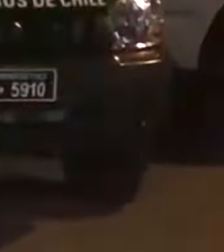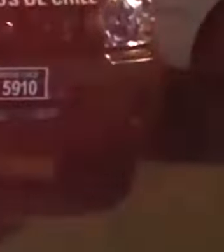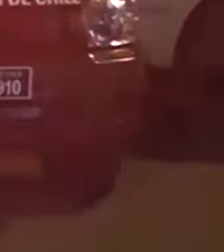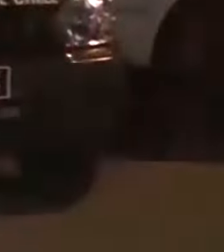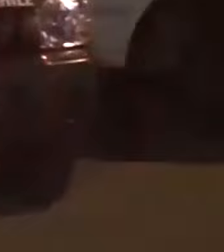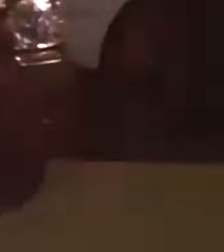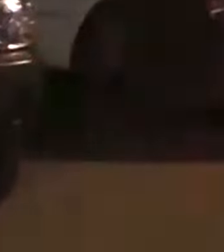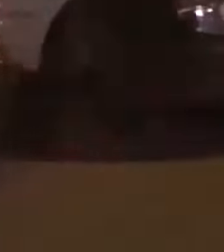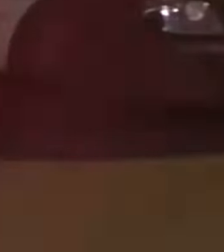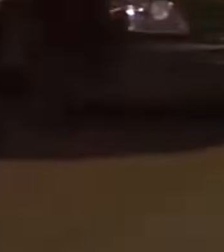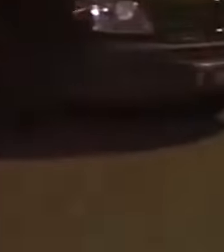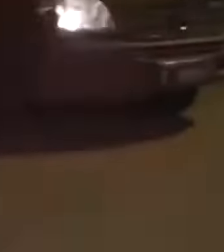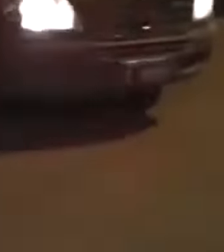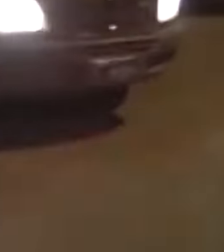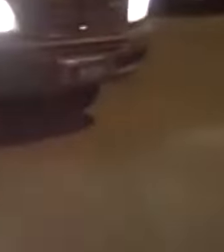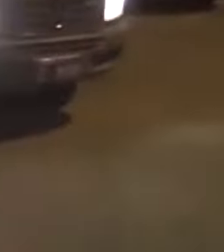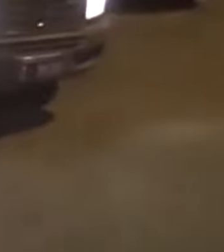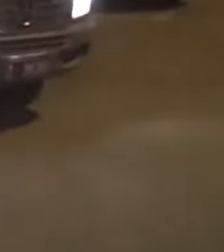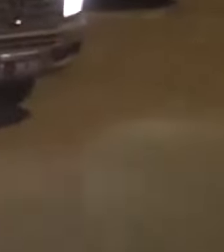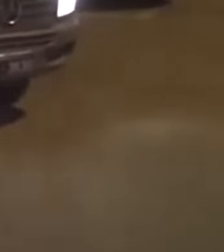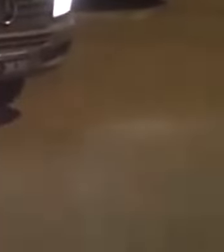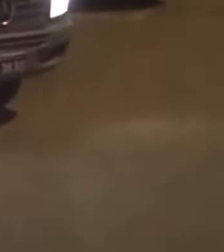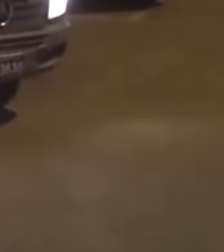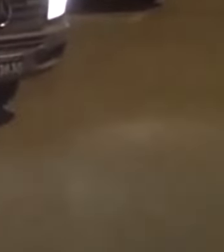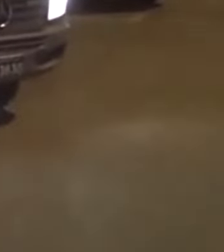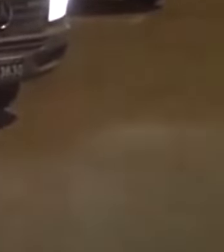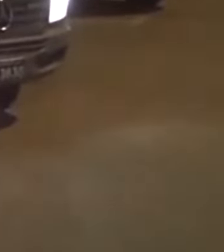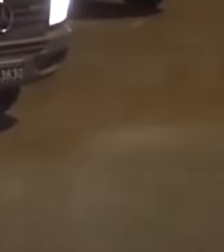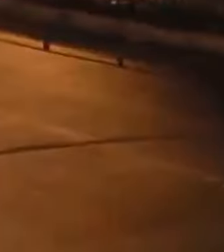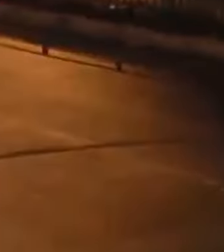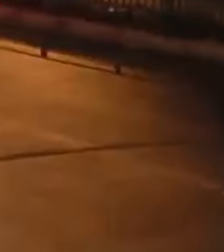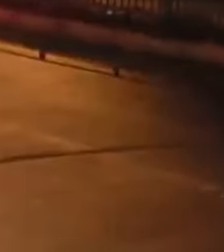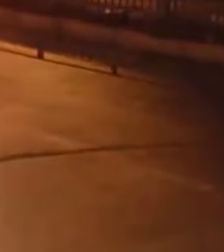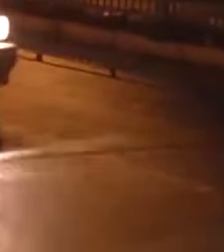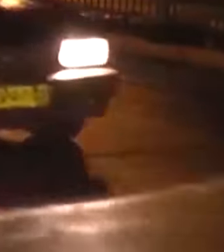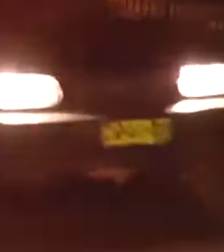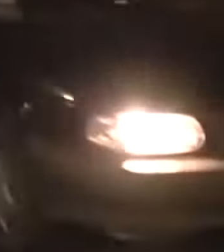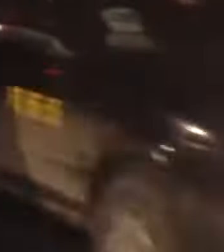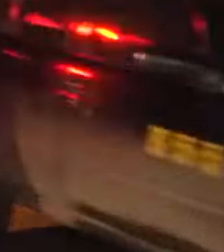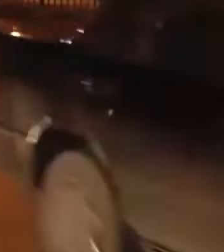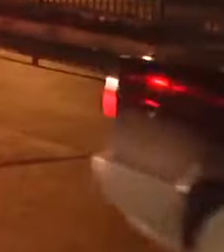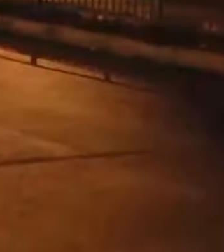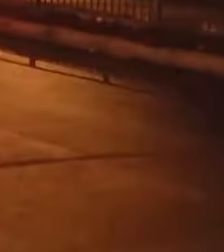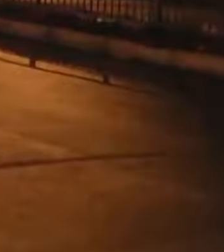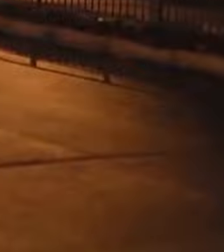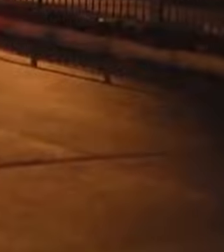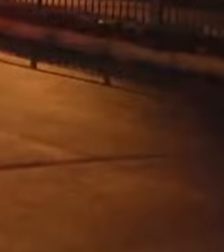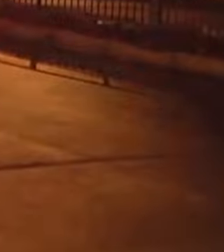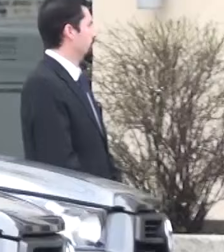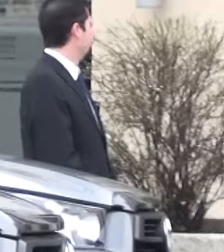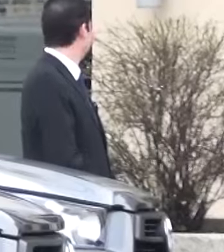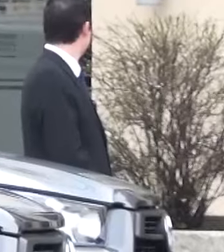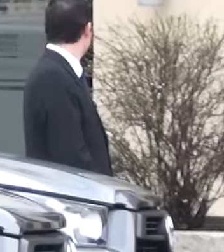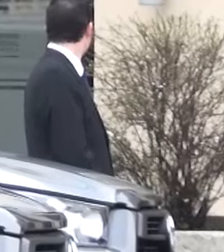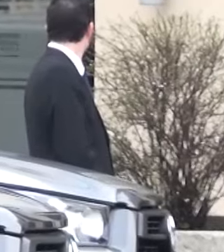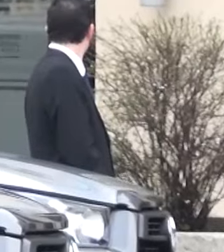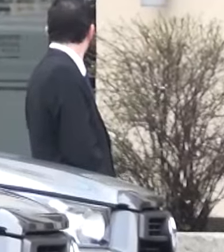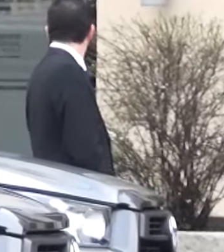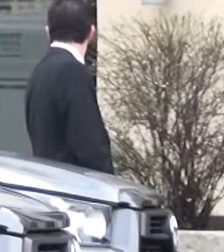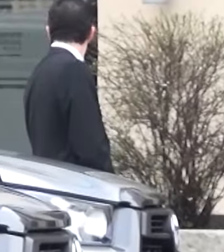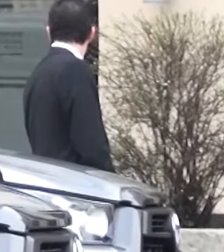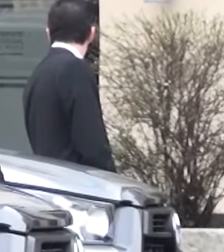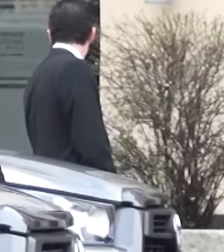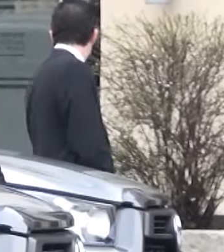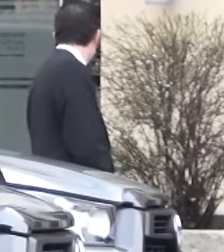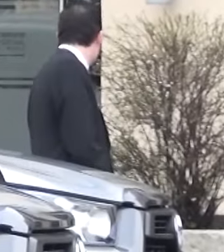ahora. En Carabineros habrá un reforzamiento de dotaciones, se reordenará la actividad en comisarías y cuarteles. En cuanto a la Policía de